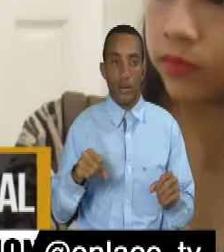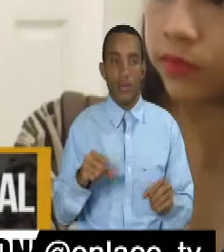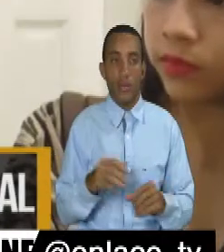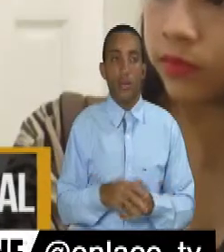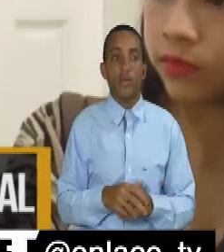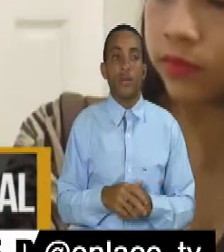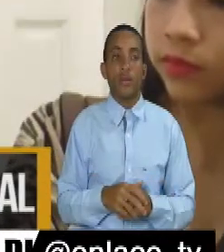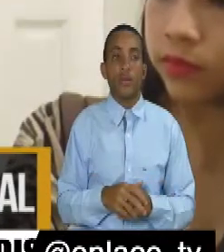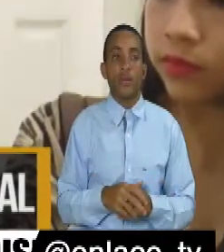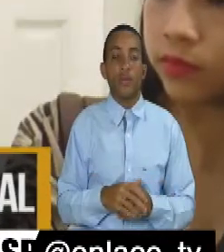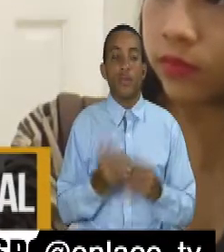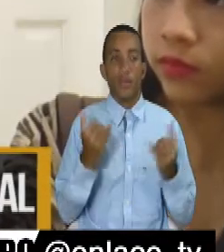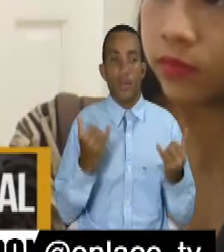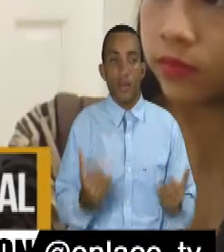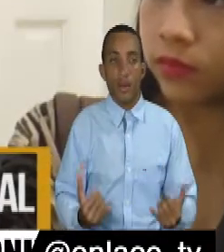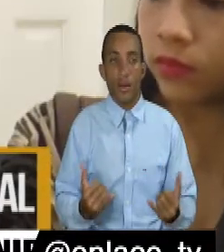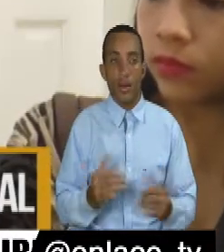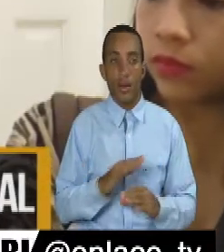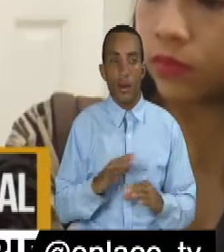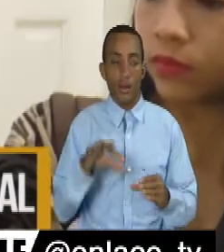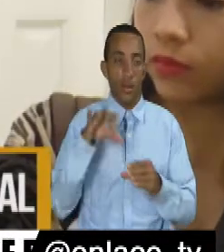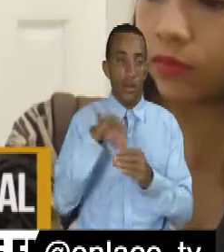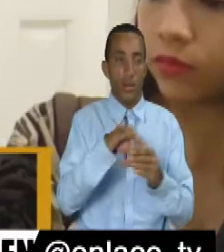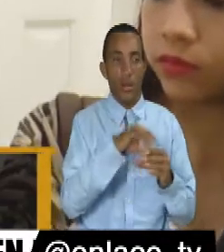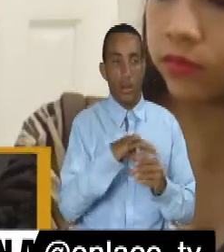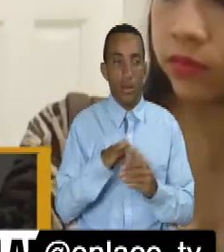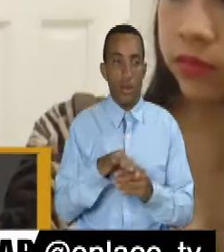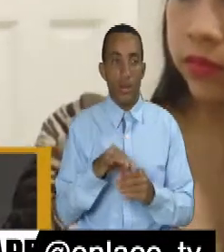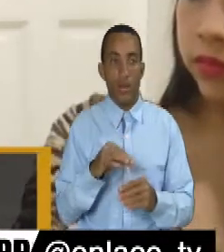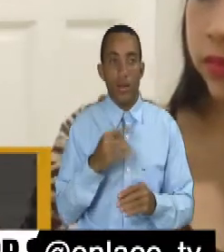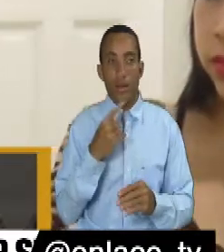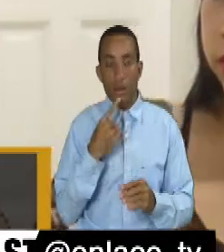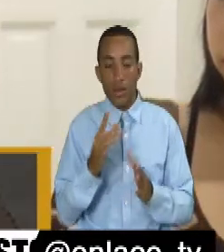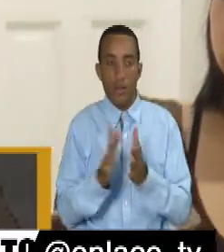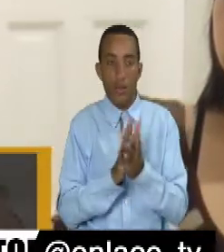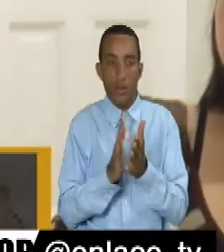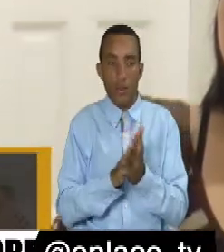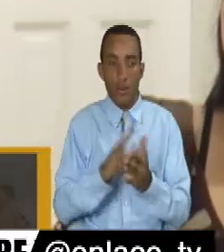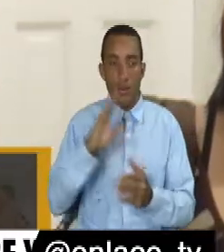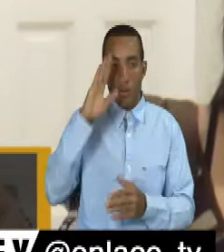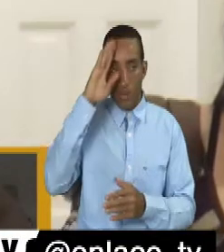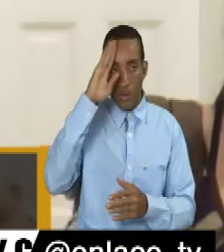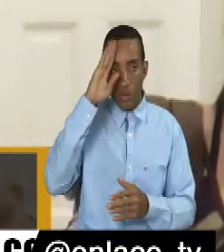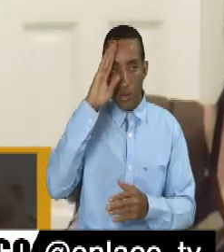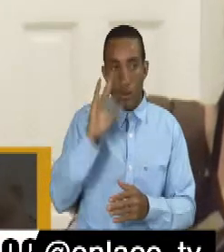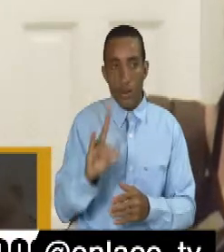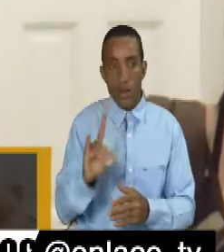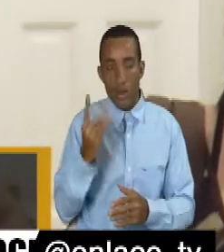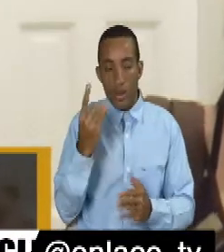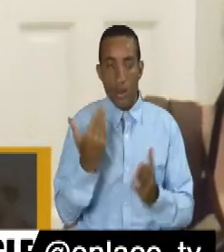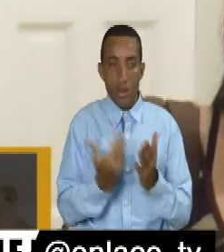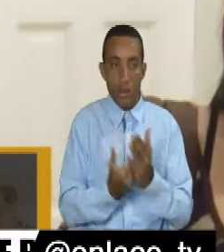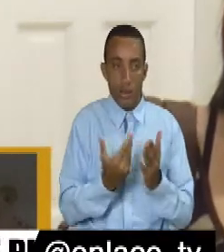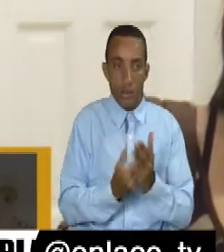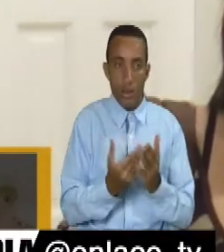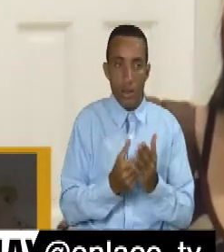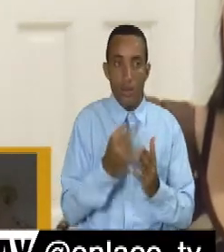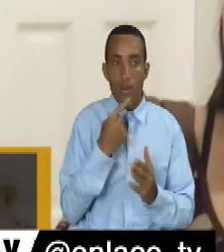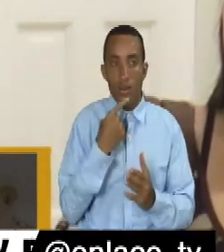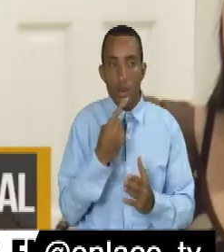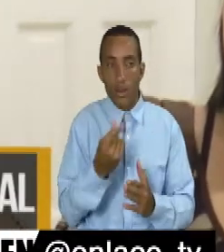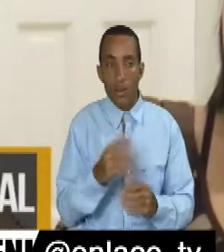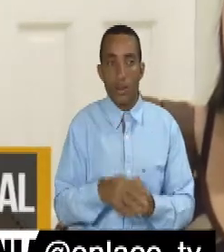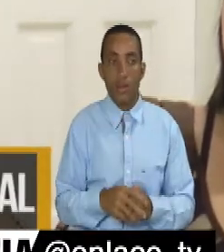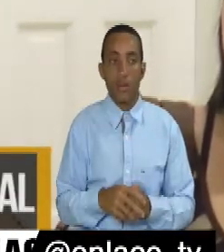en este momento estamos hablando de un certamen electoral y según lo que informa la fuerza pública no hay un argumento suficiente para decir que